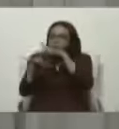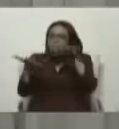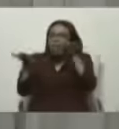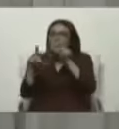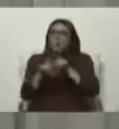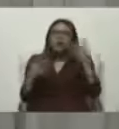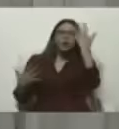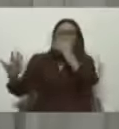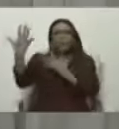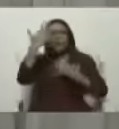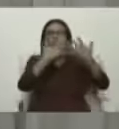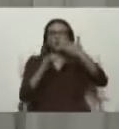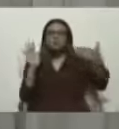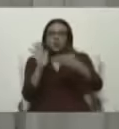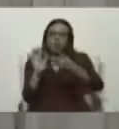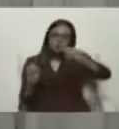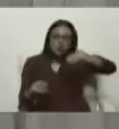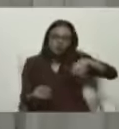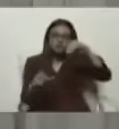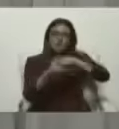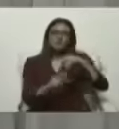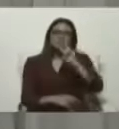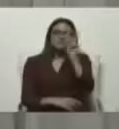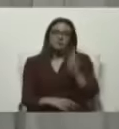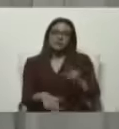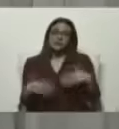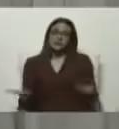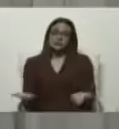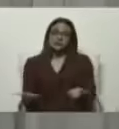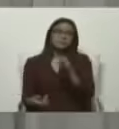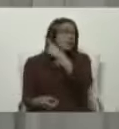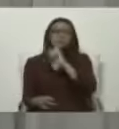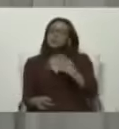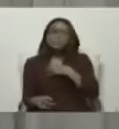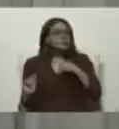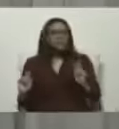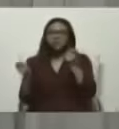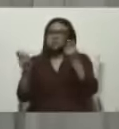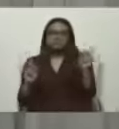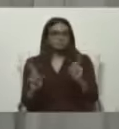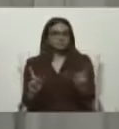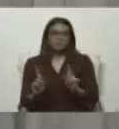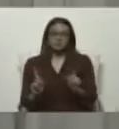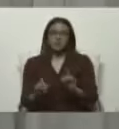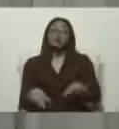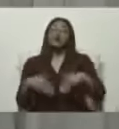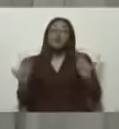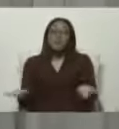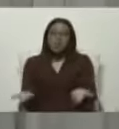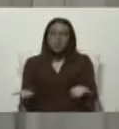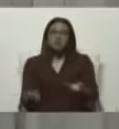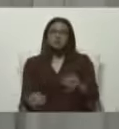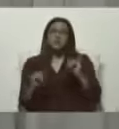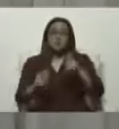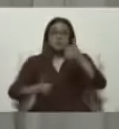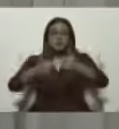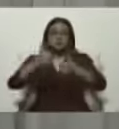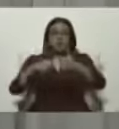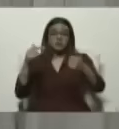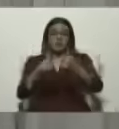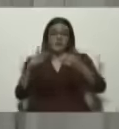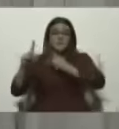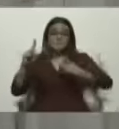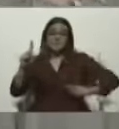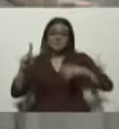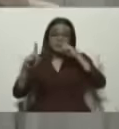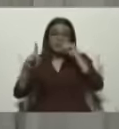atacar el evento electoral venezolano. ¿No lo van a lograr? Por eso es que el candidato y presidente